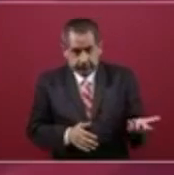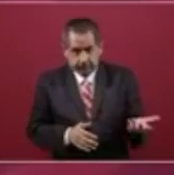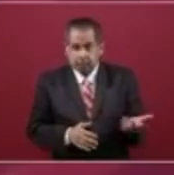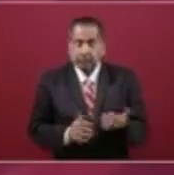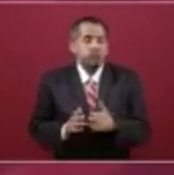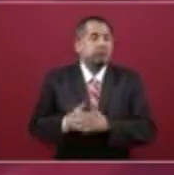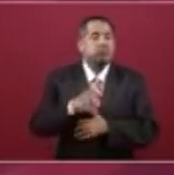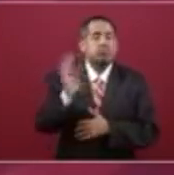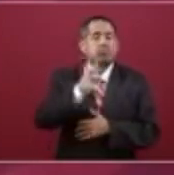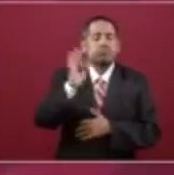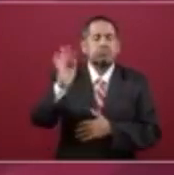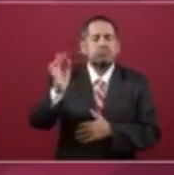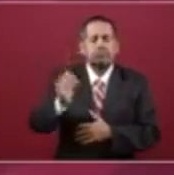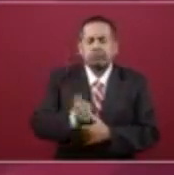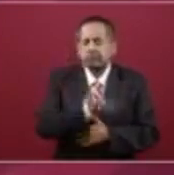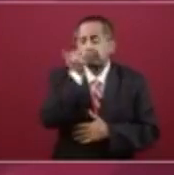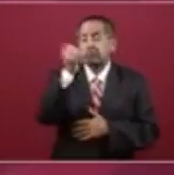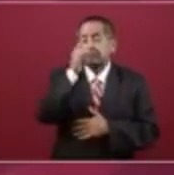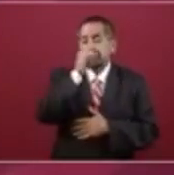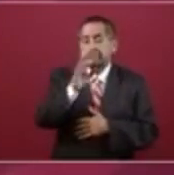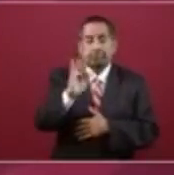porque si nos equivocamos en eso,